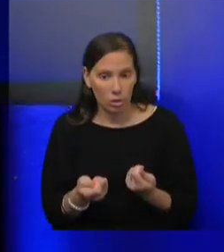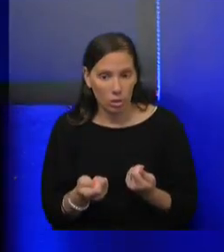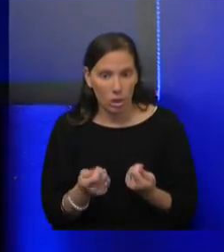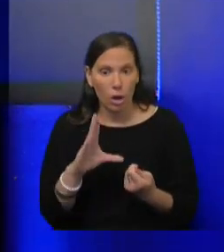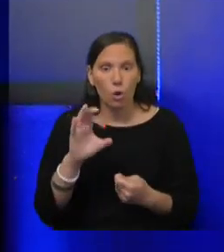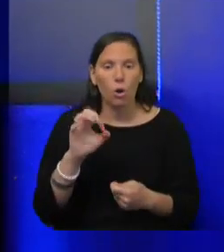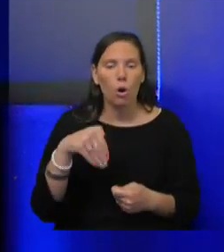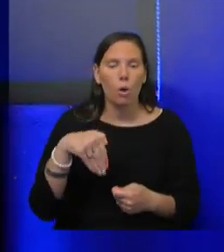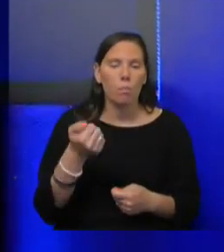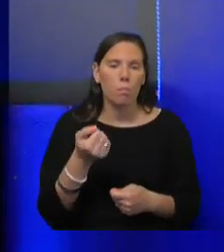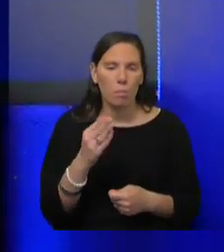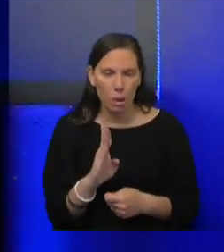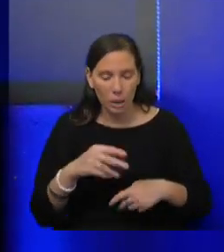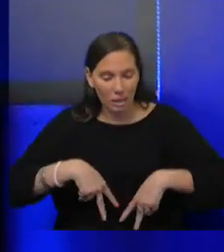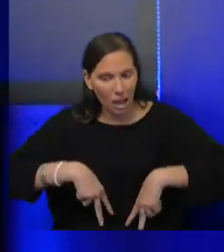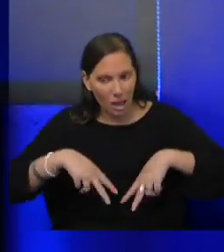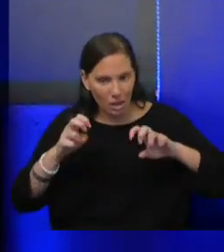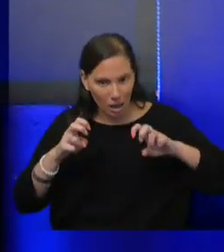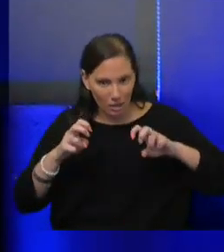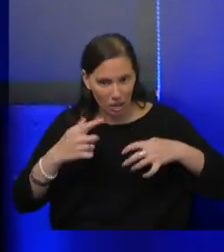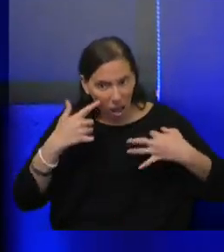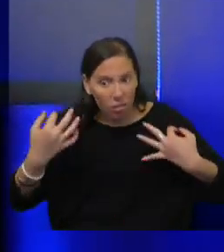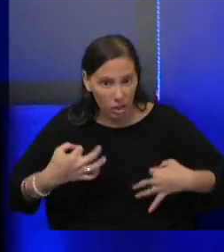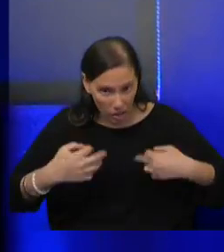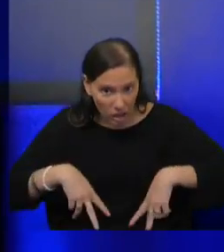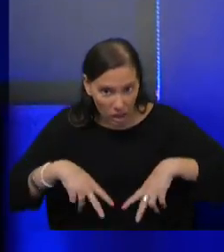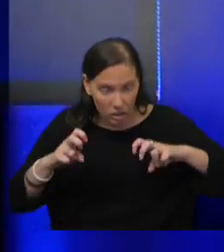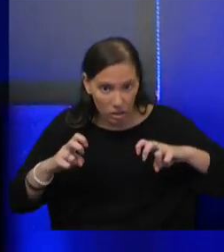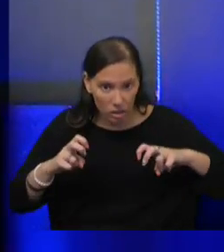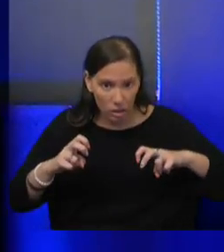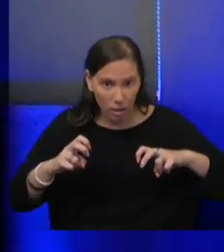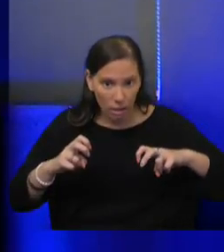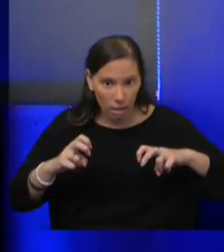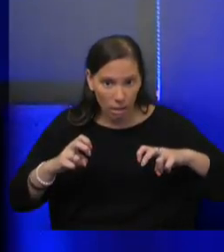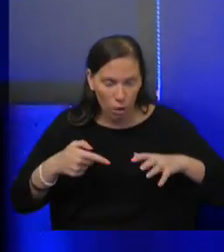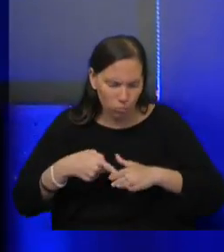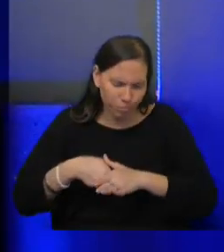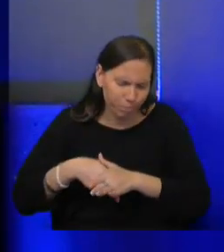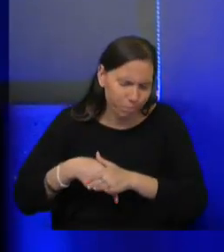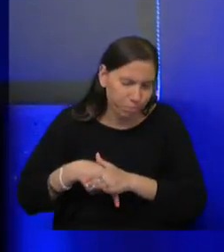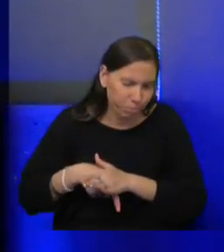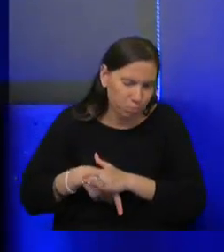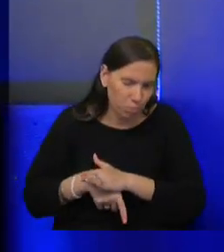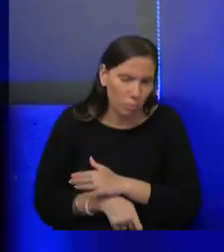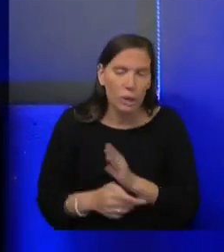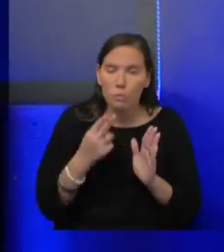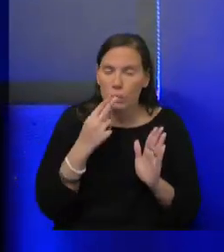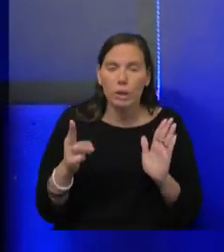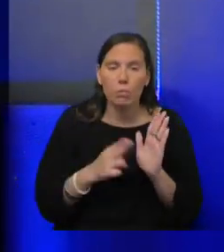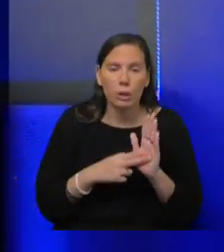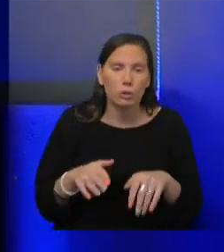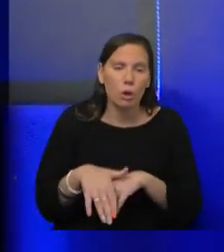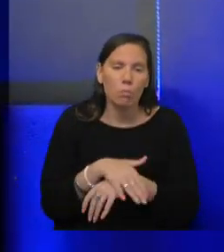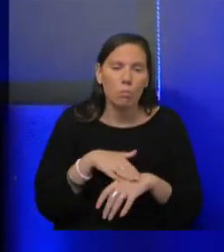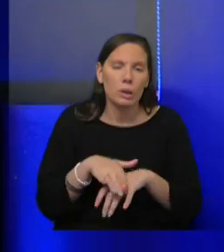comap y analizar de verdad con profundidad el impuesto mínimo